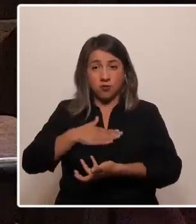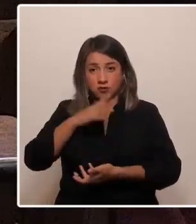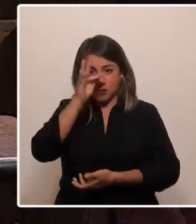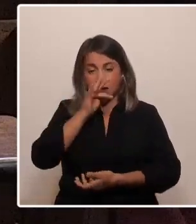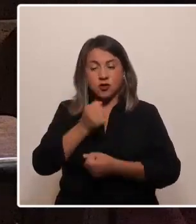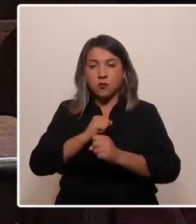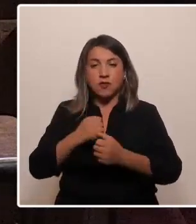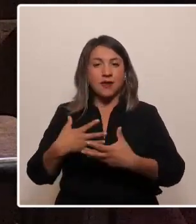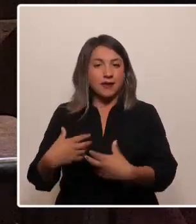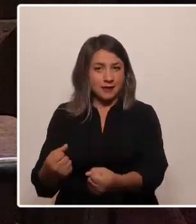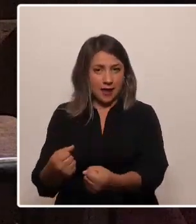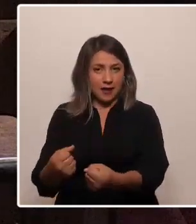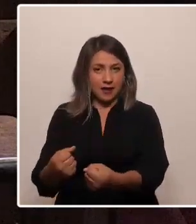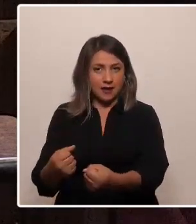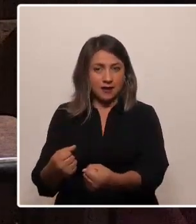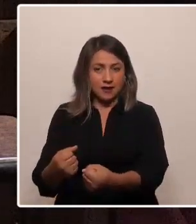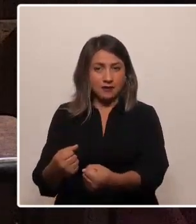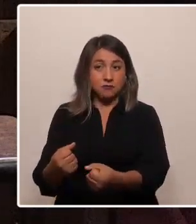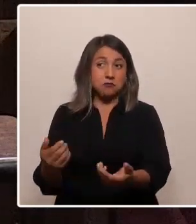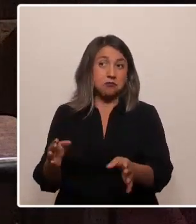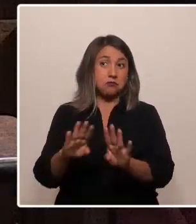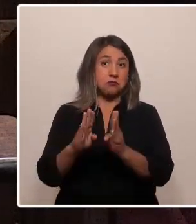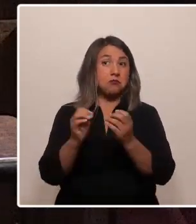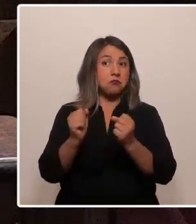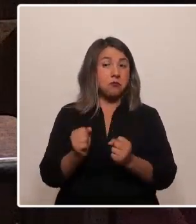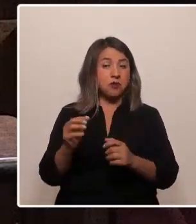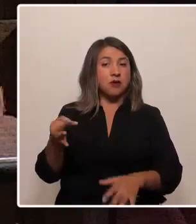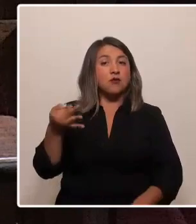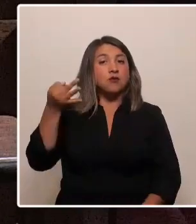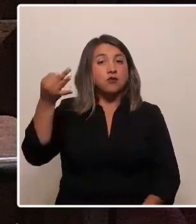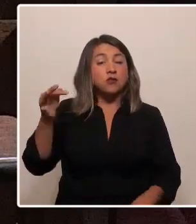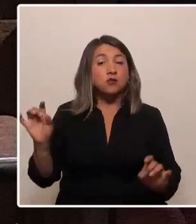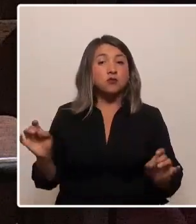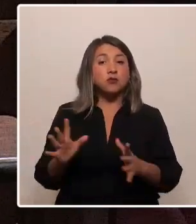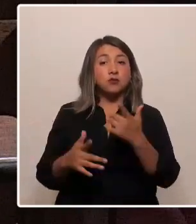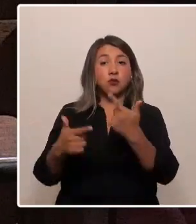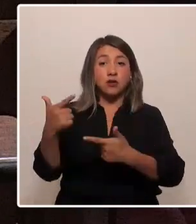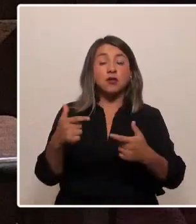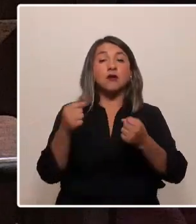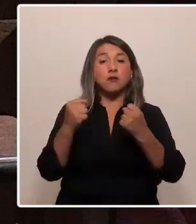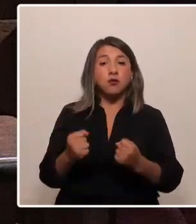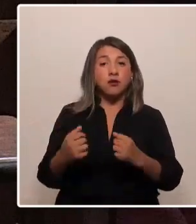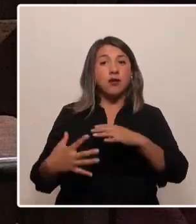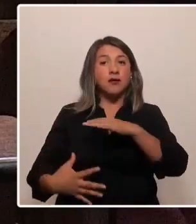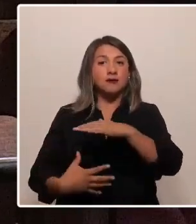inexpropiables, dejando así la puerta abierta para que en el futuro los políticos puedan echar